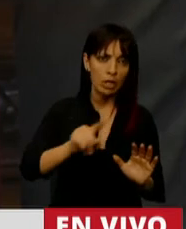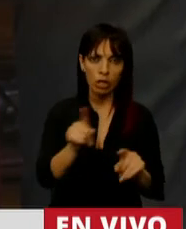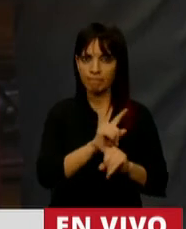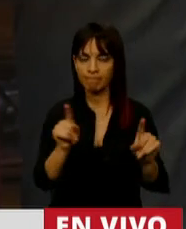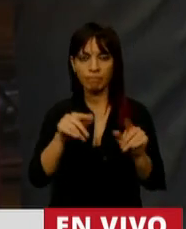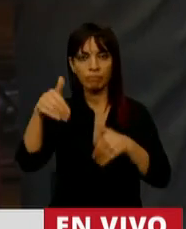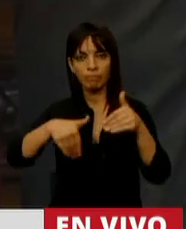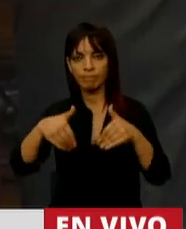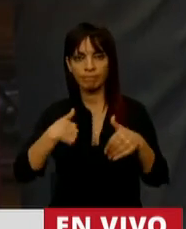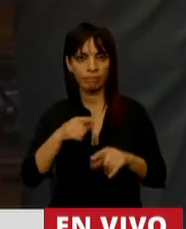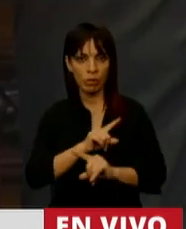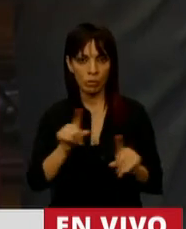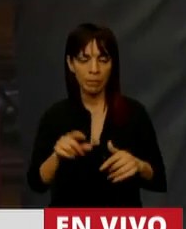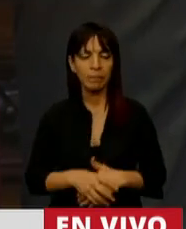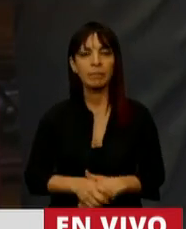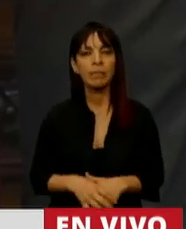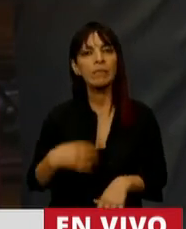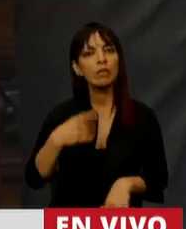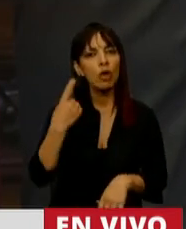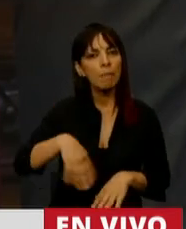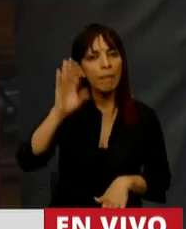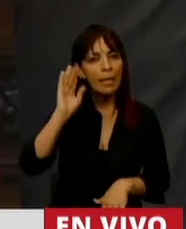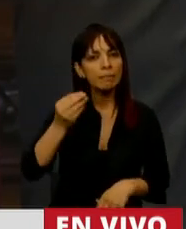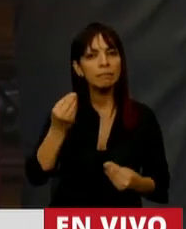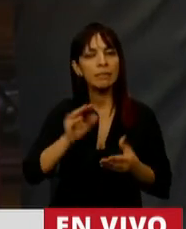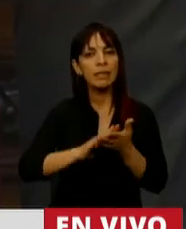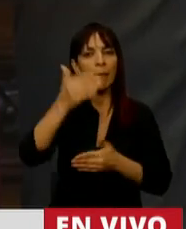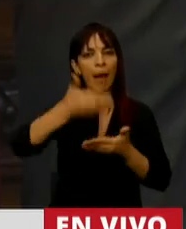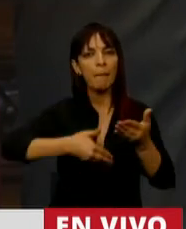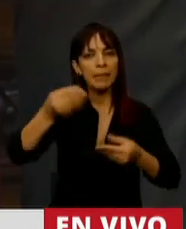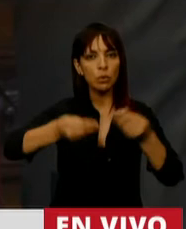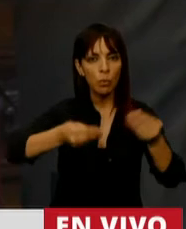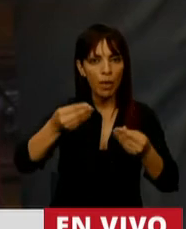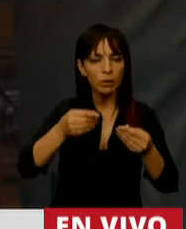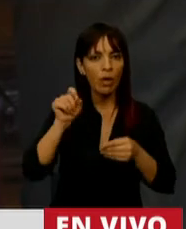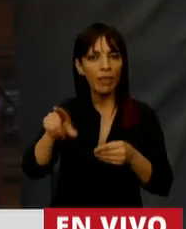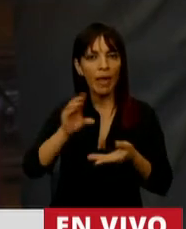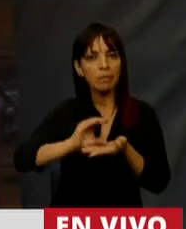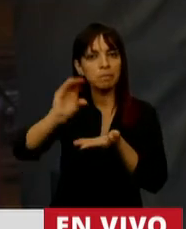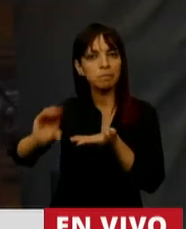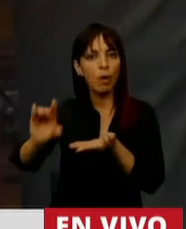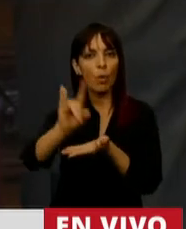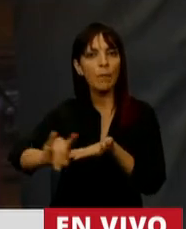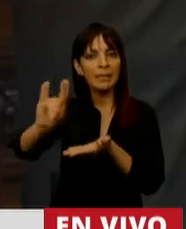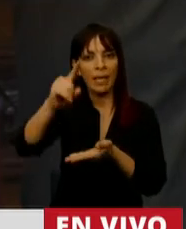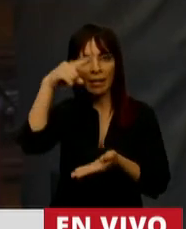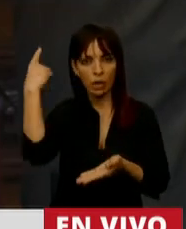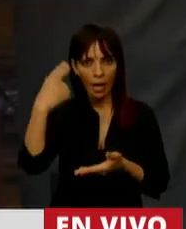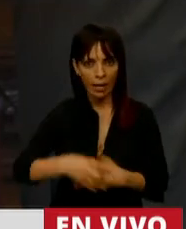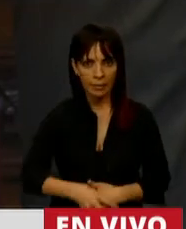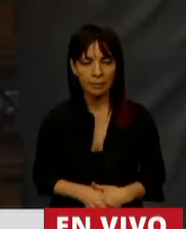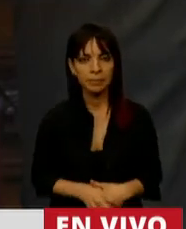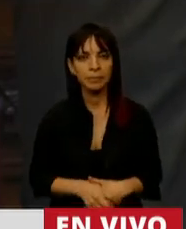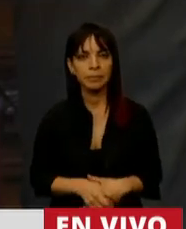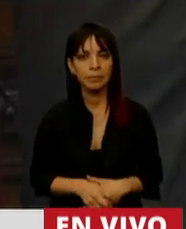presupuesto. Y me refiero puntualmente al presupuesto asignado a las universidades nacionales.